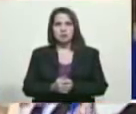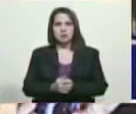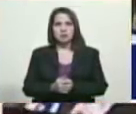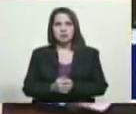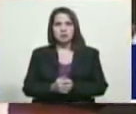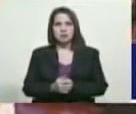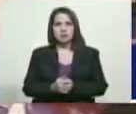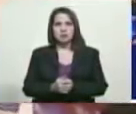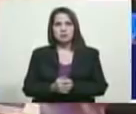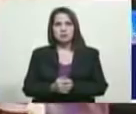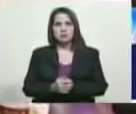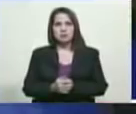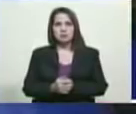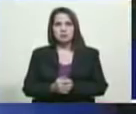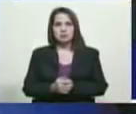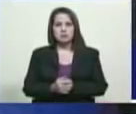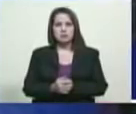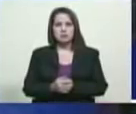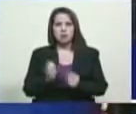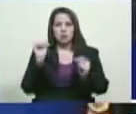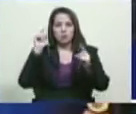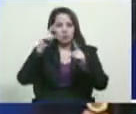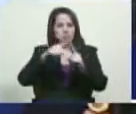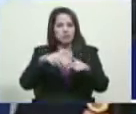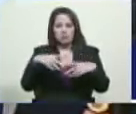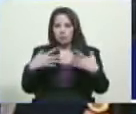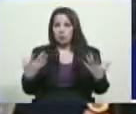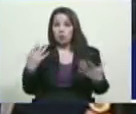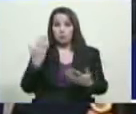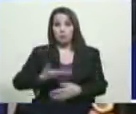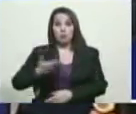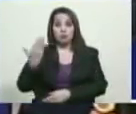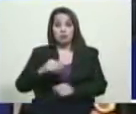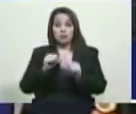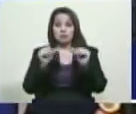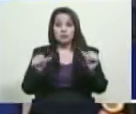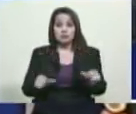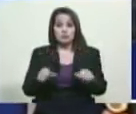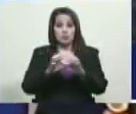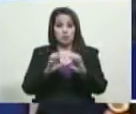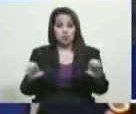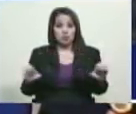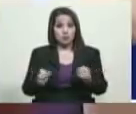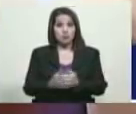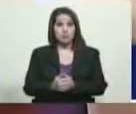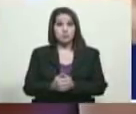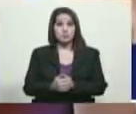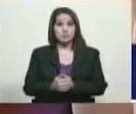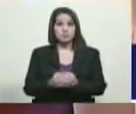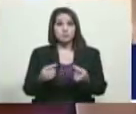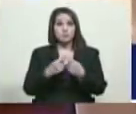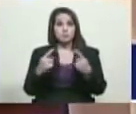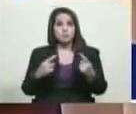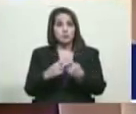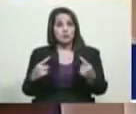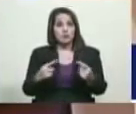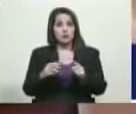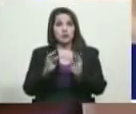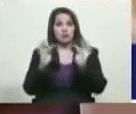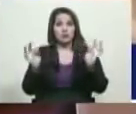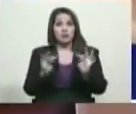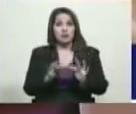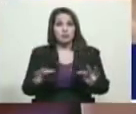Uno de los grandes propósitos es reinsertar del sistema educativo a los venezolanos que por distintos motivos no pudieron culminar sus